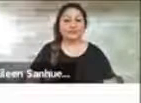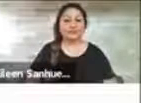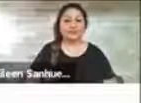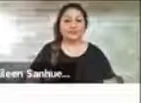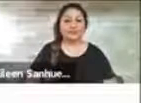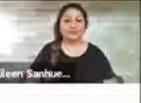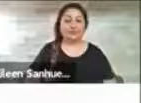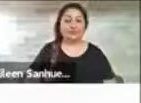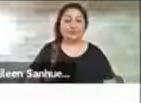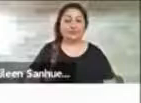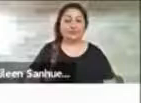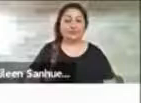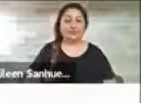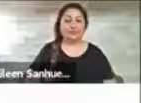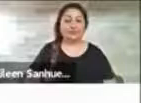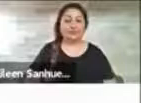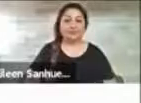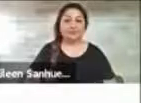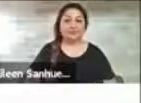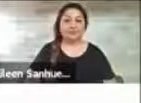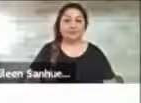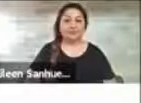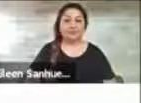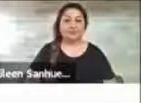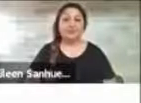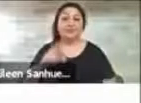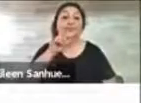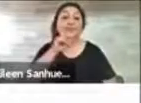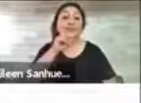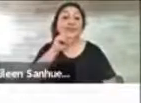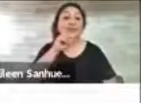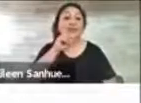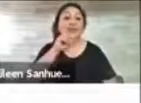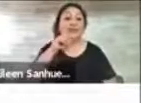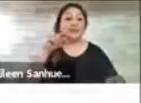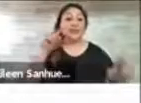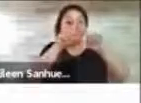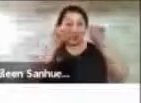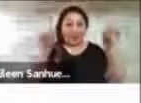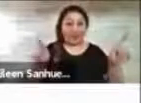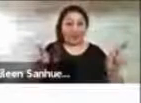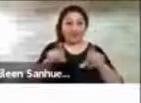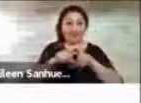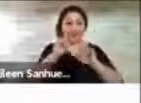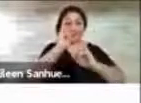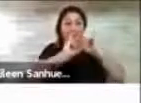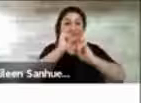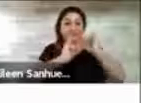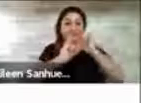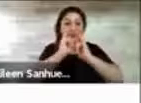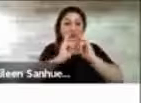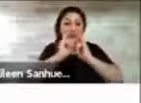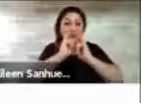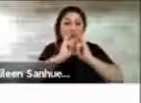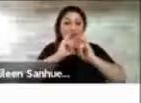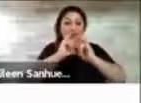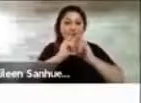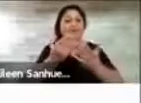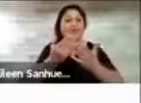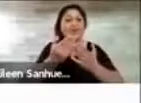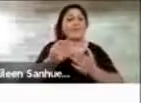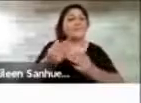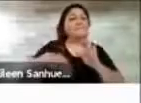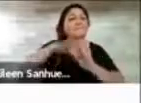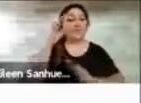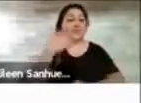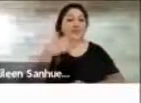Ahí sí. Sí. Tenemos el escritorio virtual, que es la parte principal de la aplicación, donde tenemos